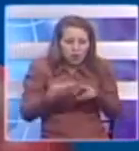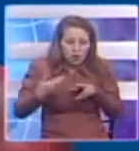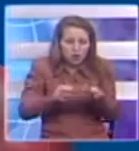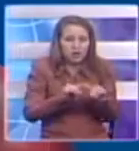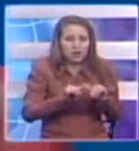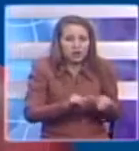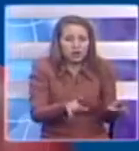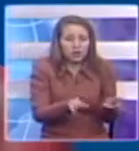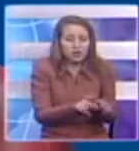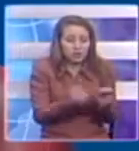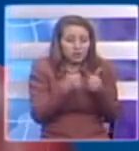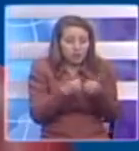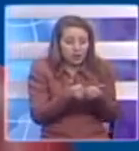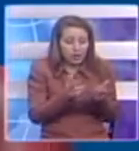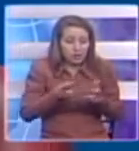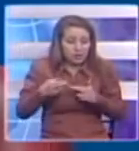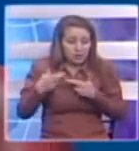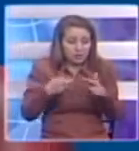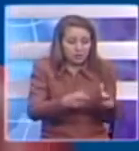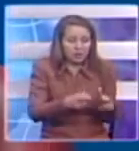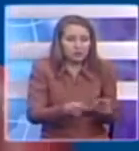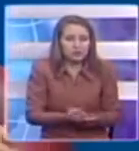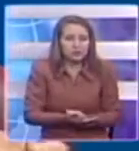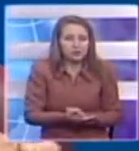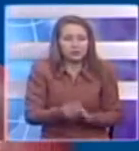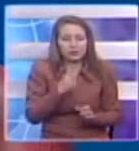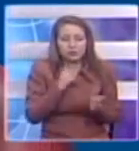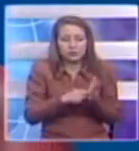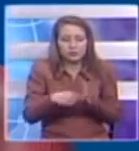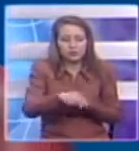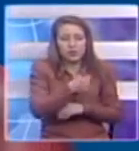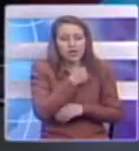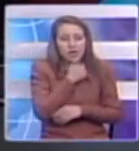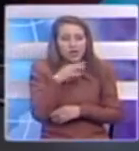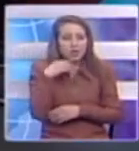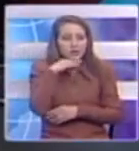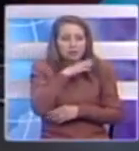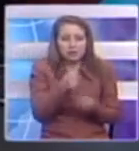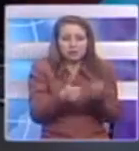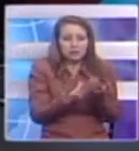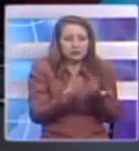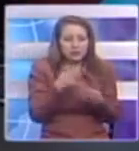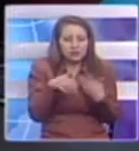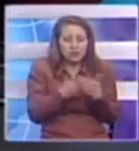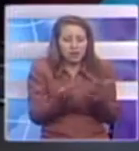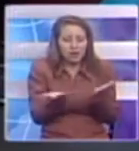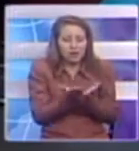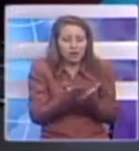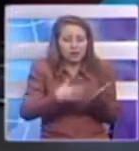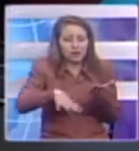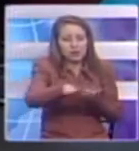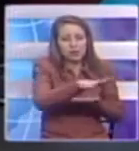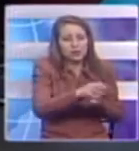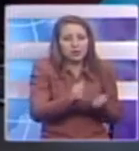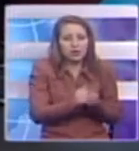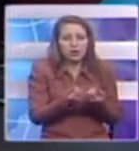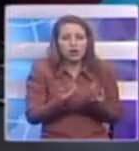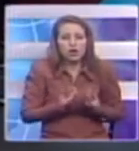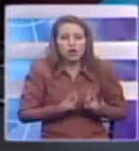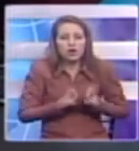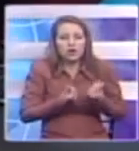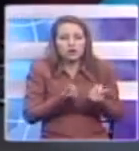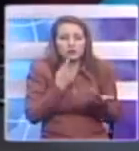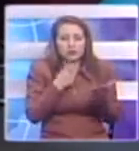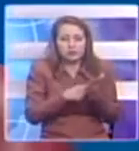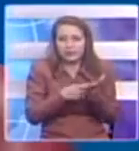ese cauce bien, hacer que las aguas residuales que se botan al río se boten con calidad. Uh-huh. Si no,